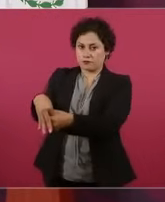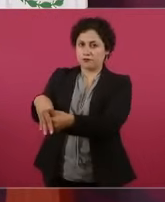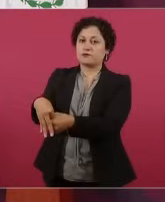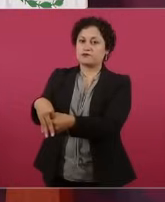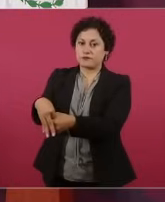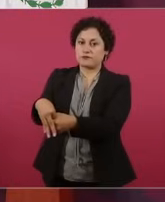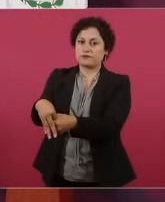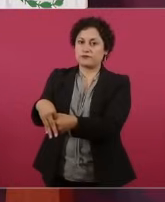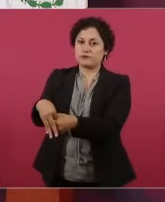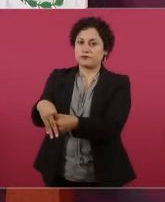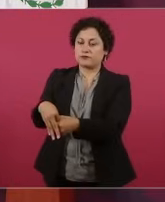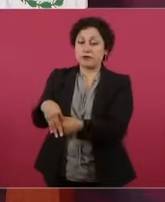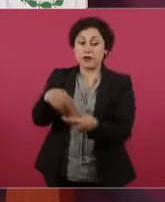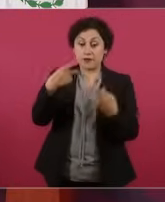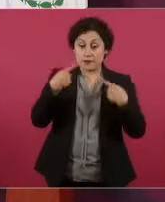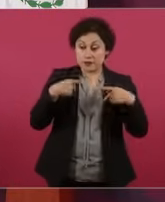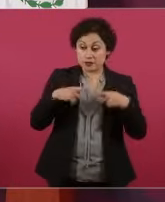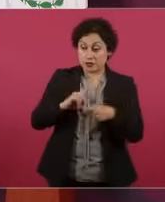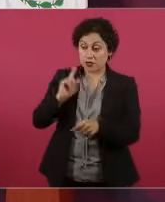de los que se inscribieron